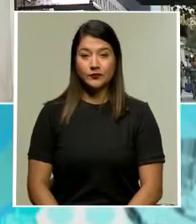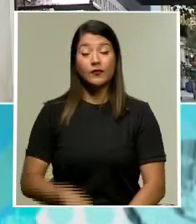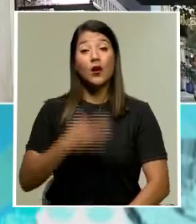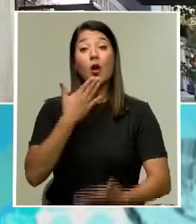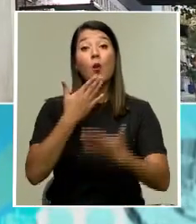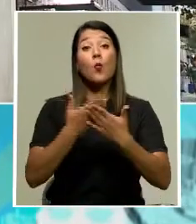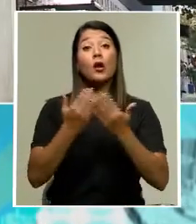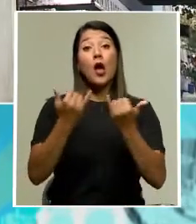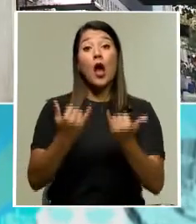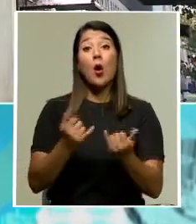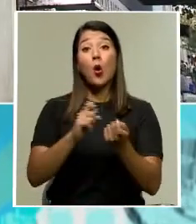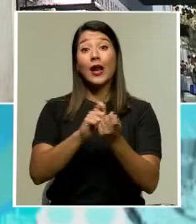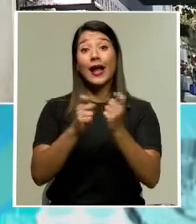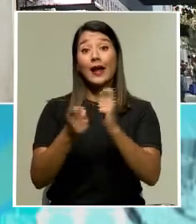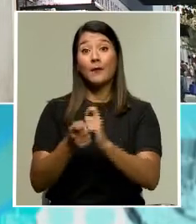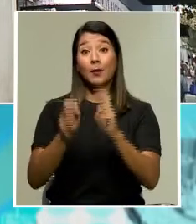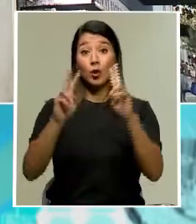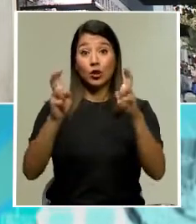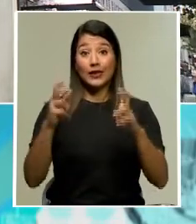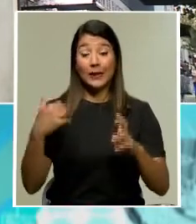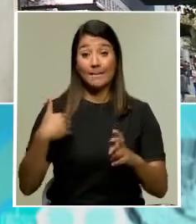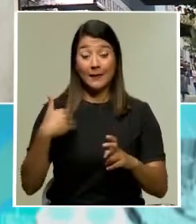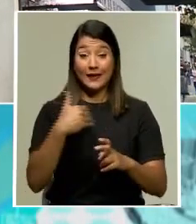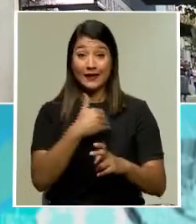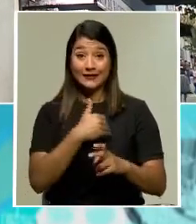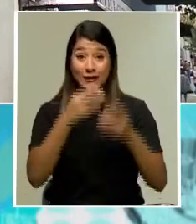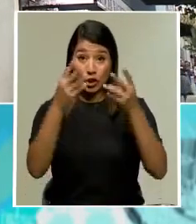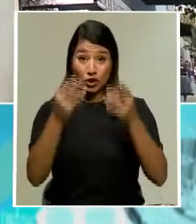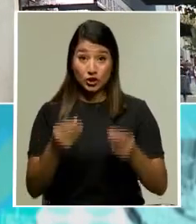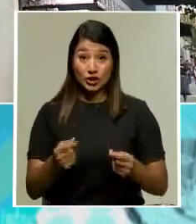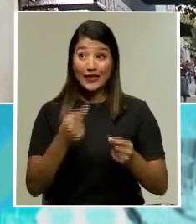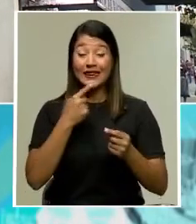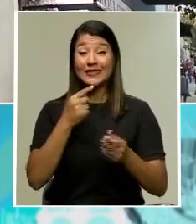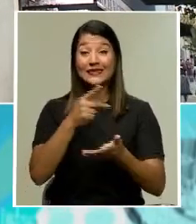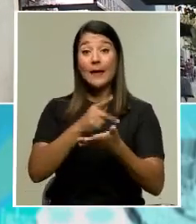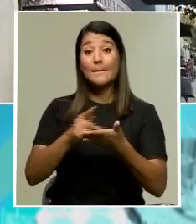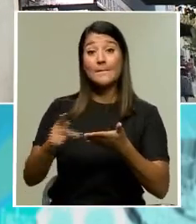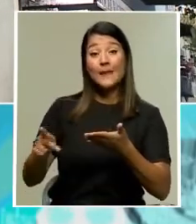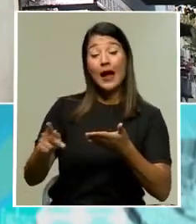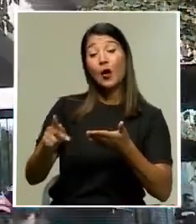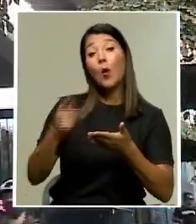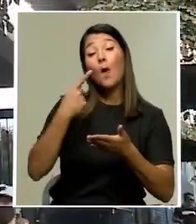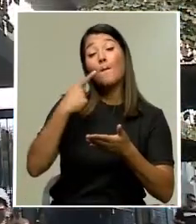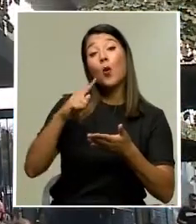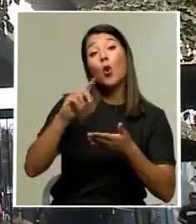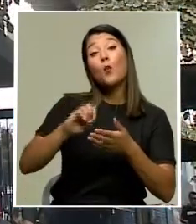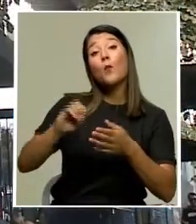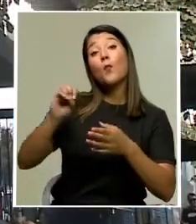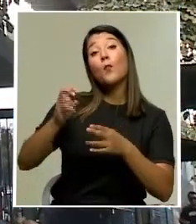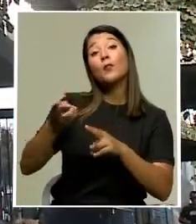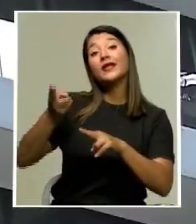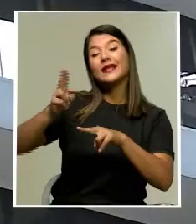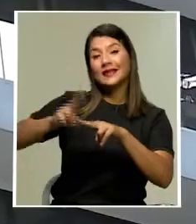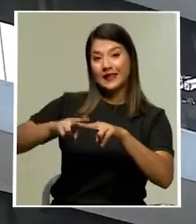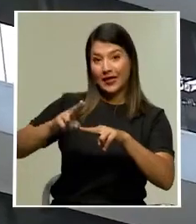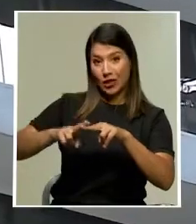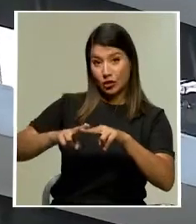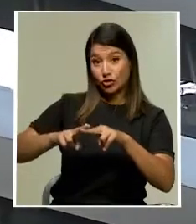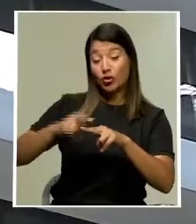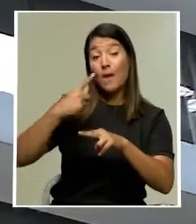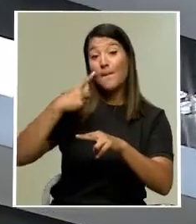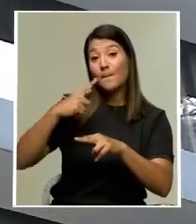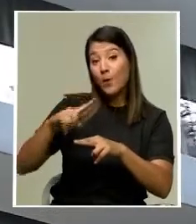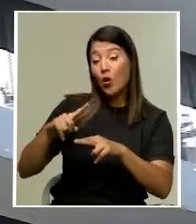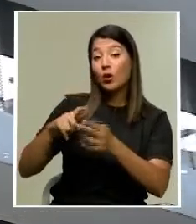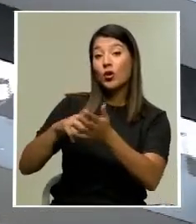Bueno, y cambiando de tema, el Ministerio de Hacienda informó que el pago de intereses por la deuda del Estado representó el